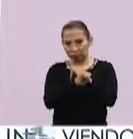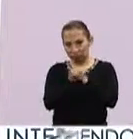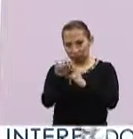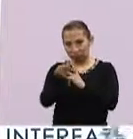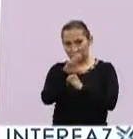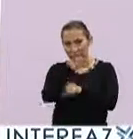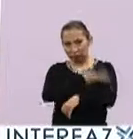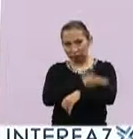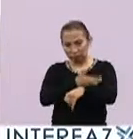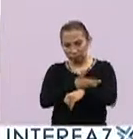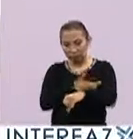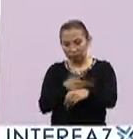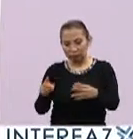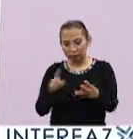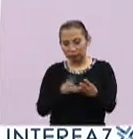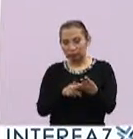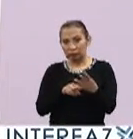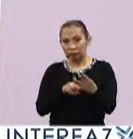de la coordinación.